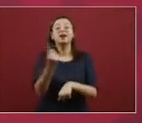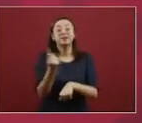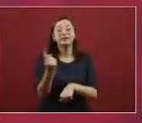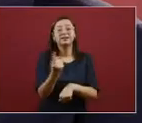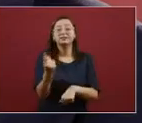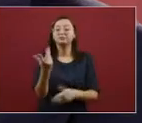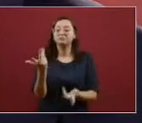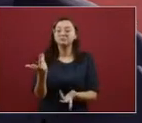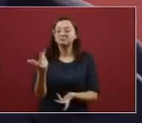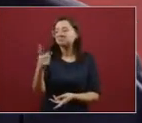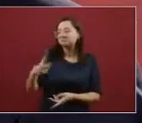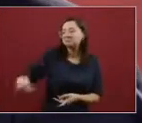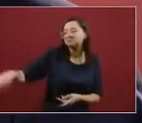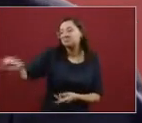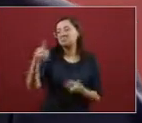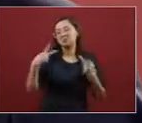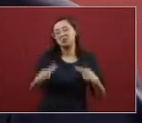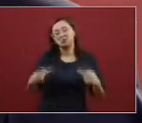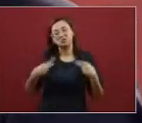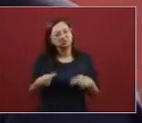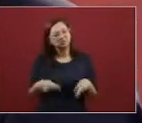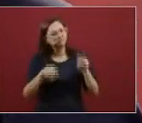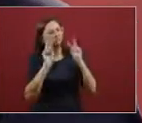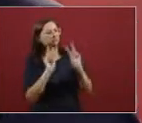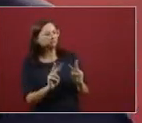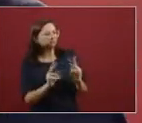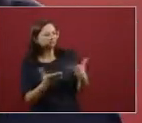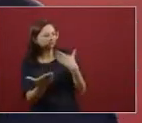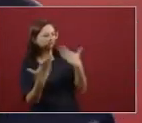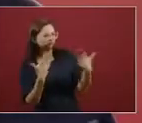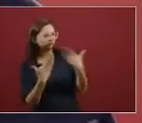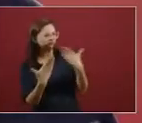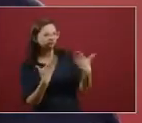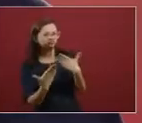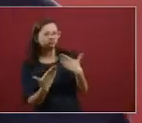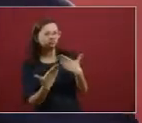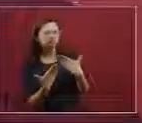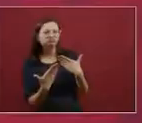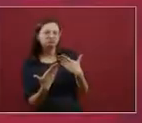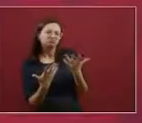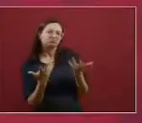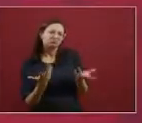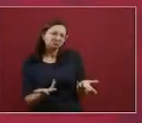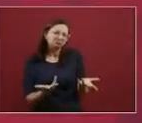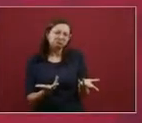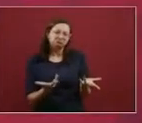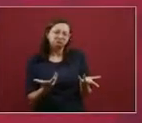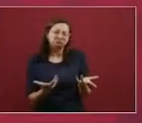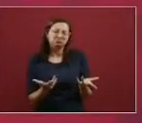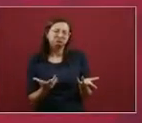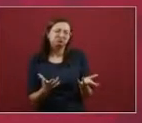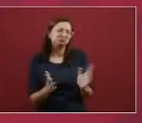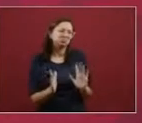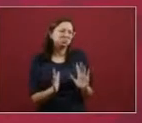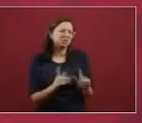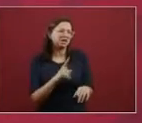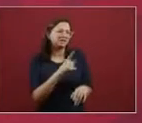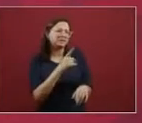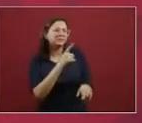sean al final de cuentas los que pongan a cada quien en su